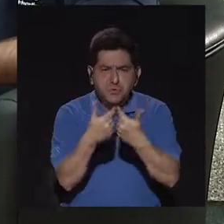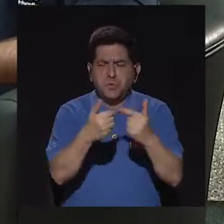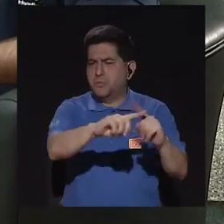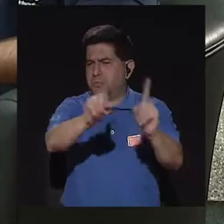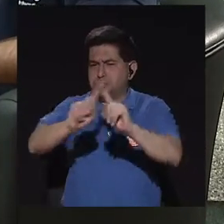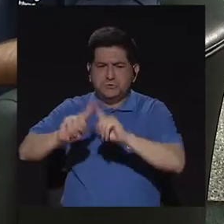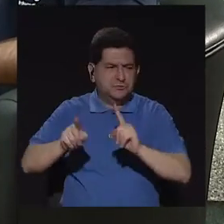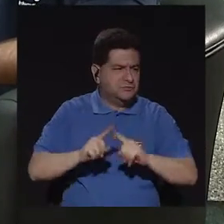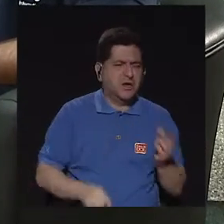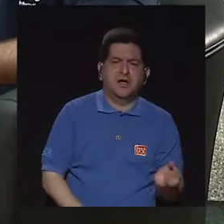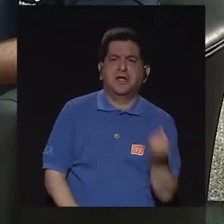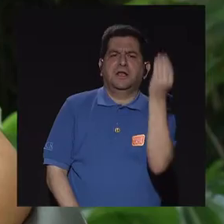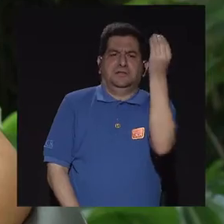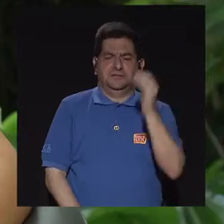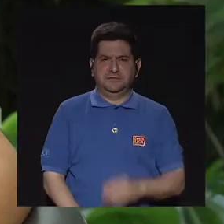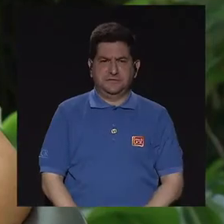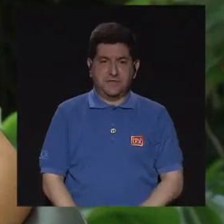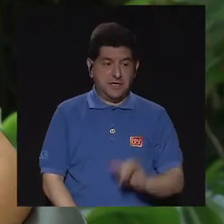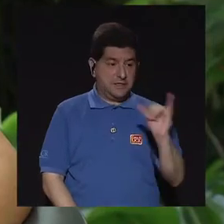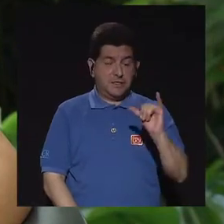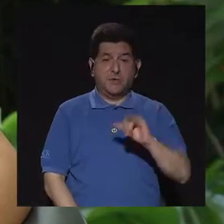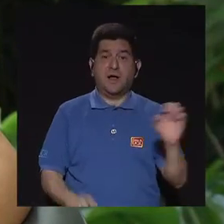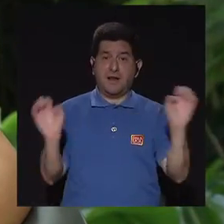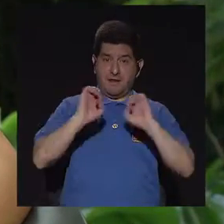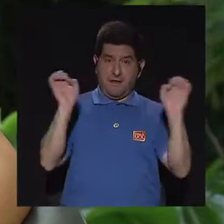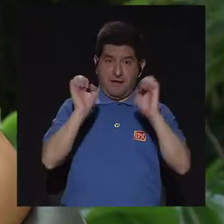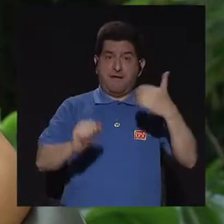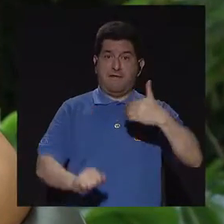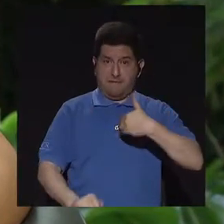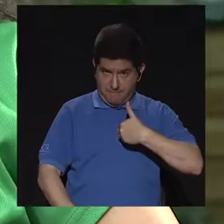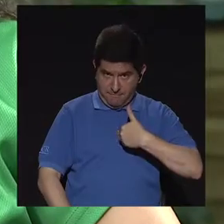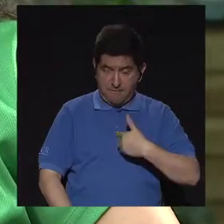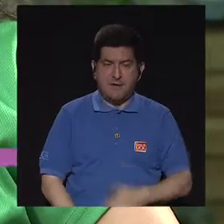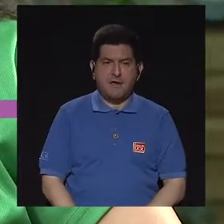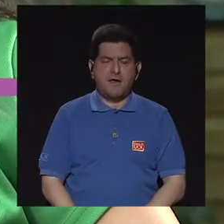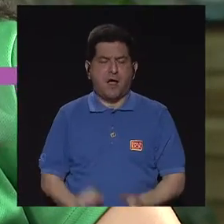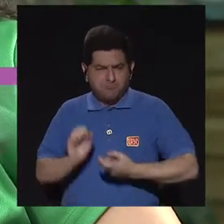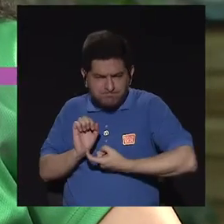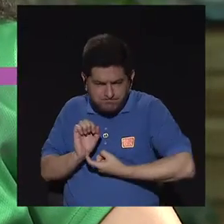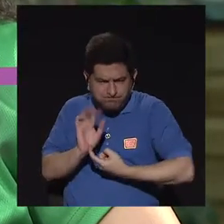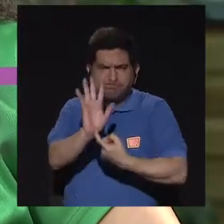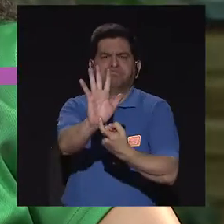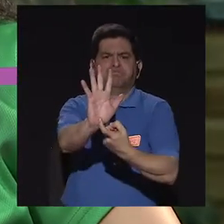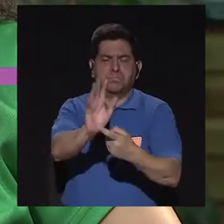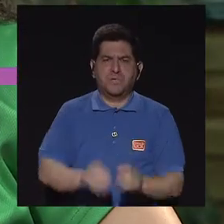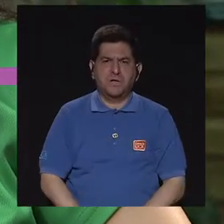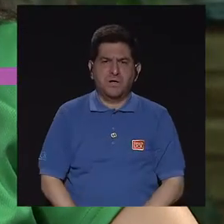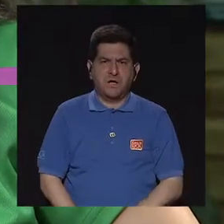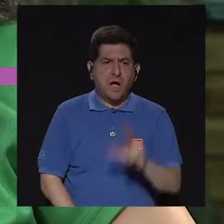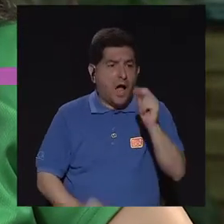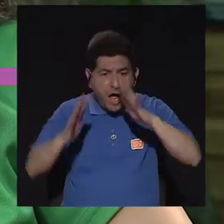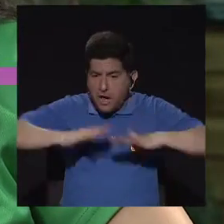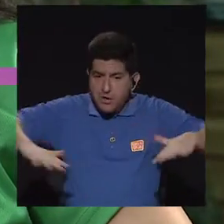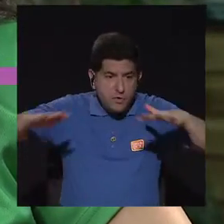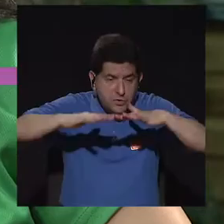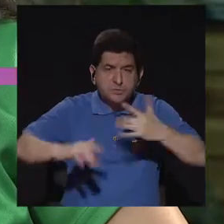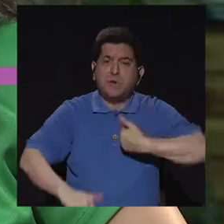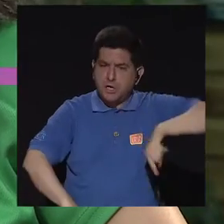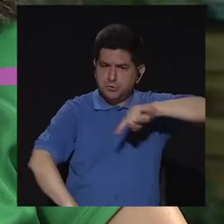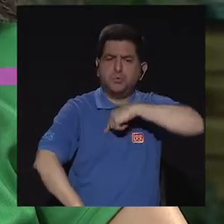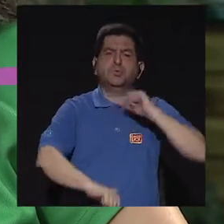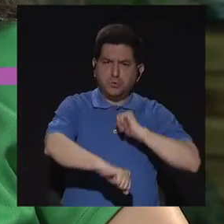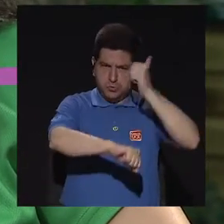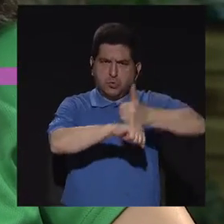hay más agrupaciones de jóvenes que por esta misma energía que tenemos, la proyectamos y si no están los espacios, pues tratamos